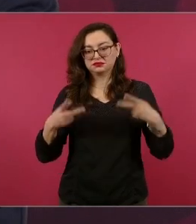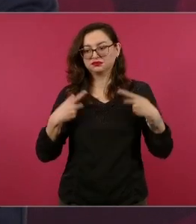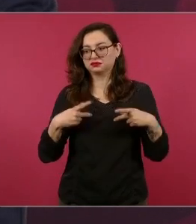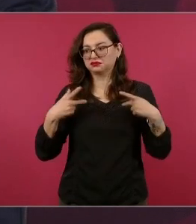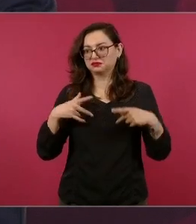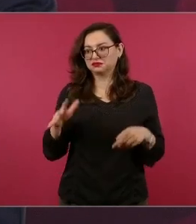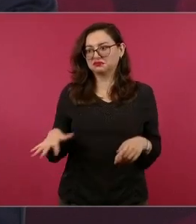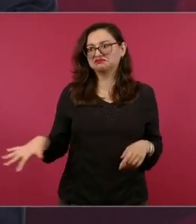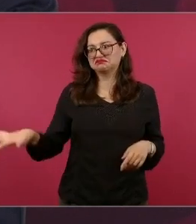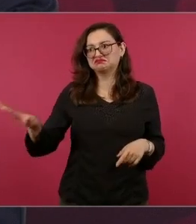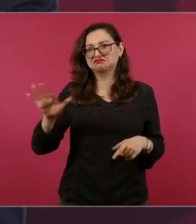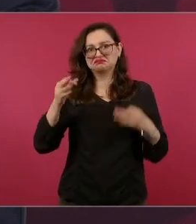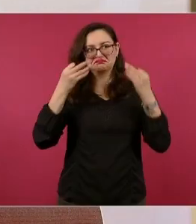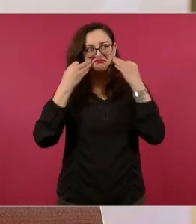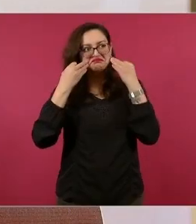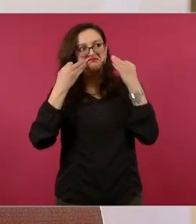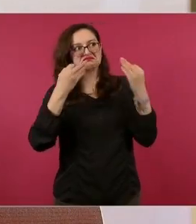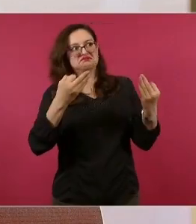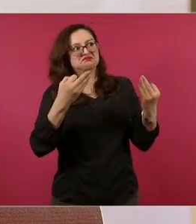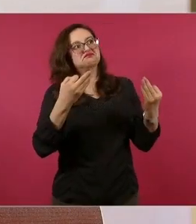supo